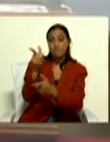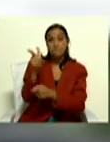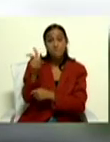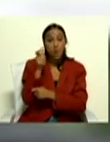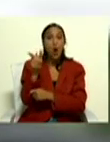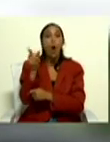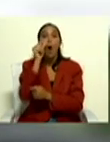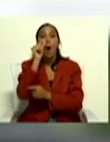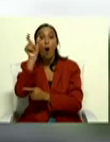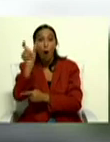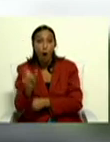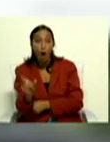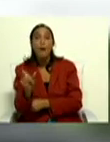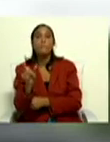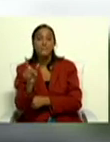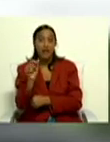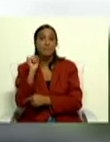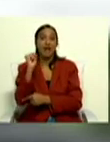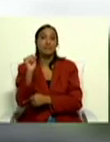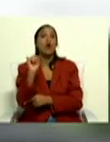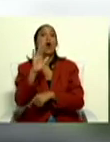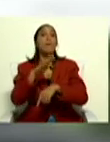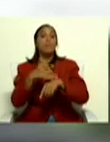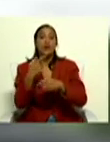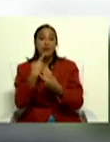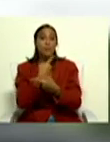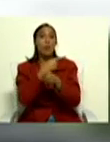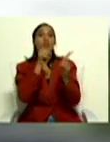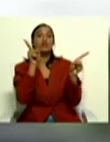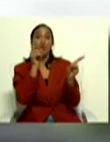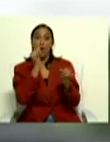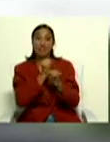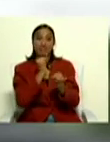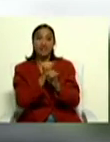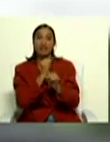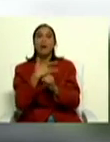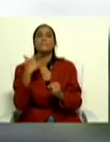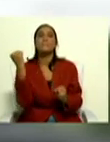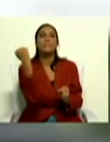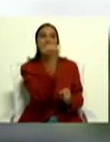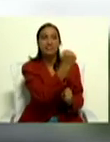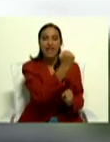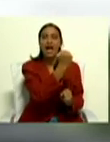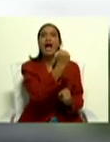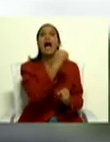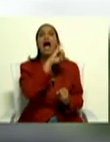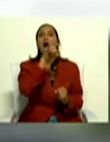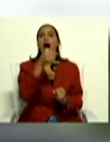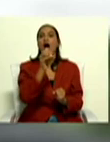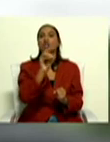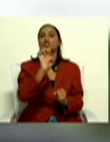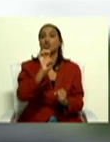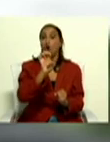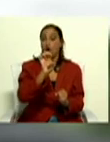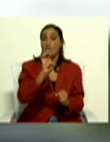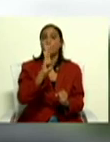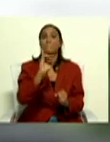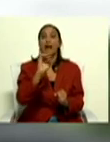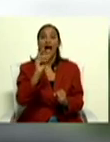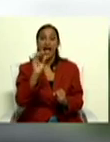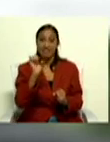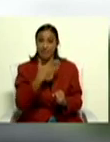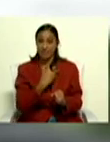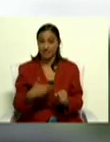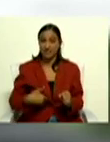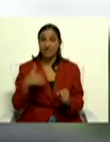muerte a Joe Biden en sus redes sociales. Esto es increíble, ¿no? Lo voy a leer. Dos agentes